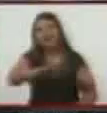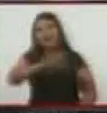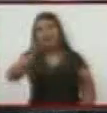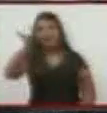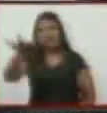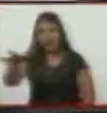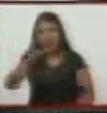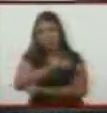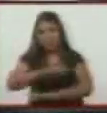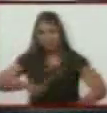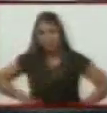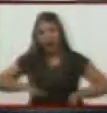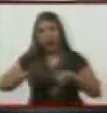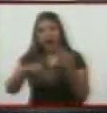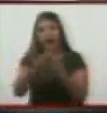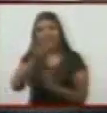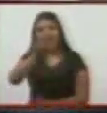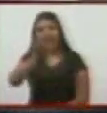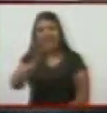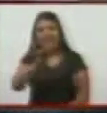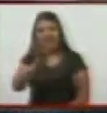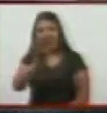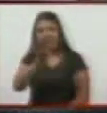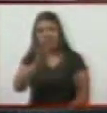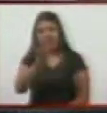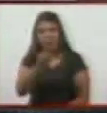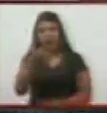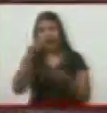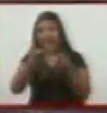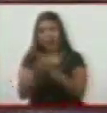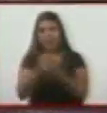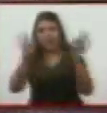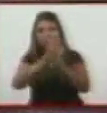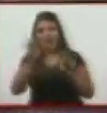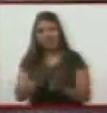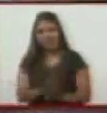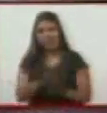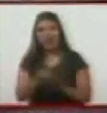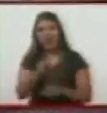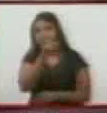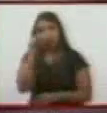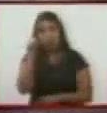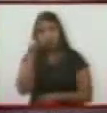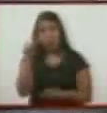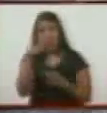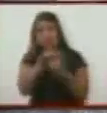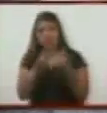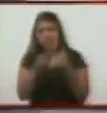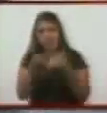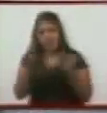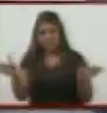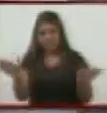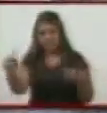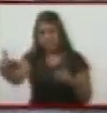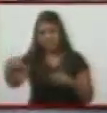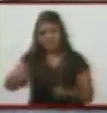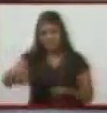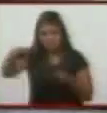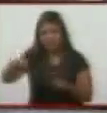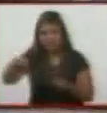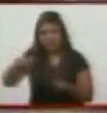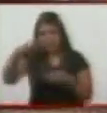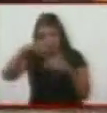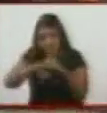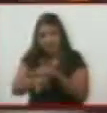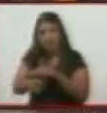con destino a Lisboa. A pesar de haber cambiado el método para traficar drogas sintéticas utilizando el doble fondo de estas maletas para vertir la sustancia